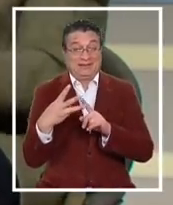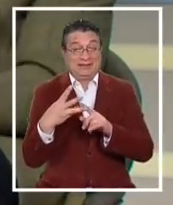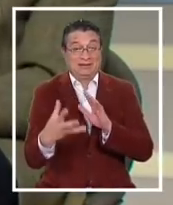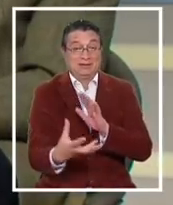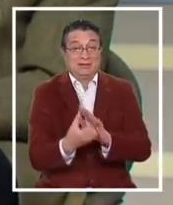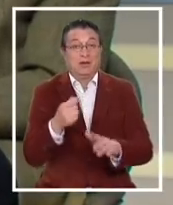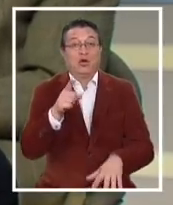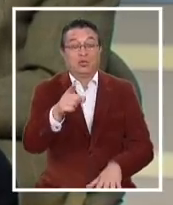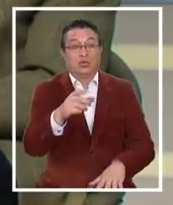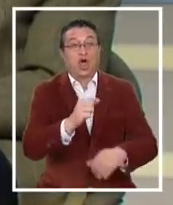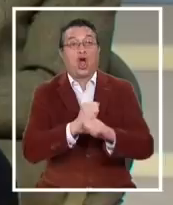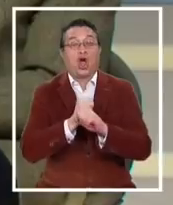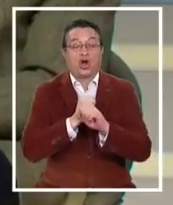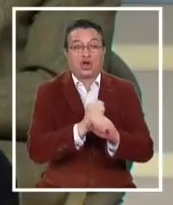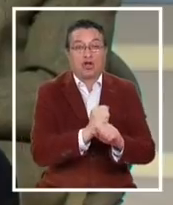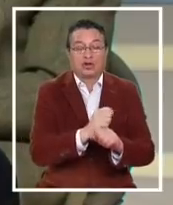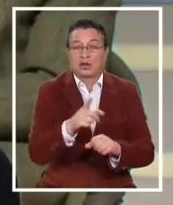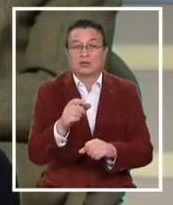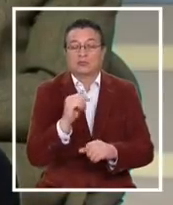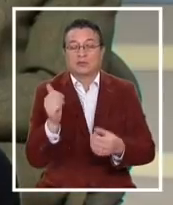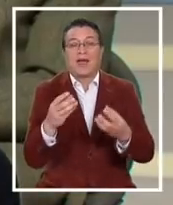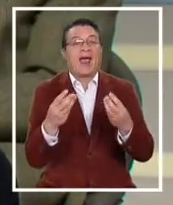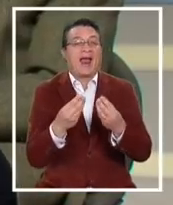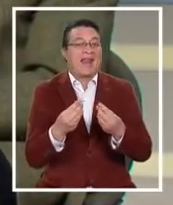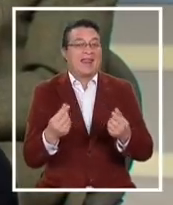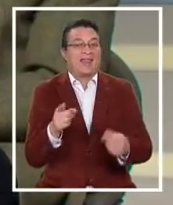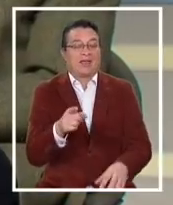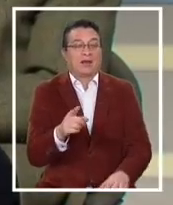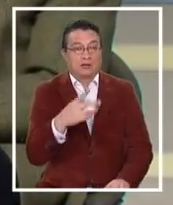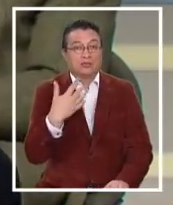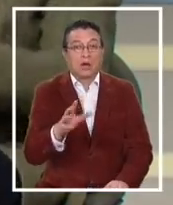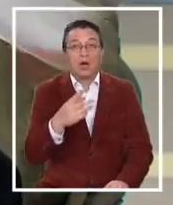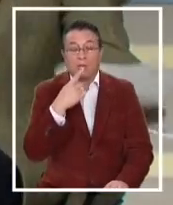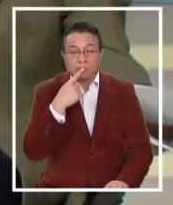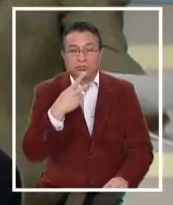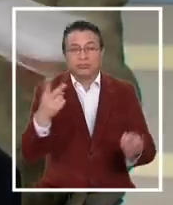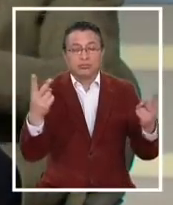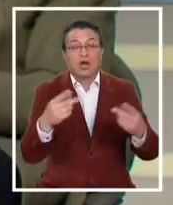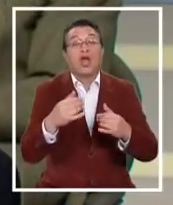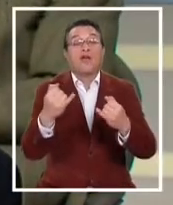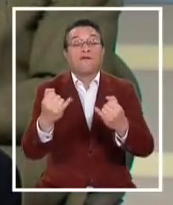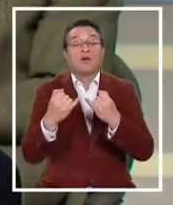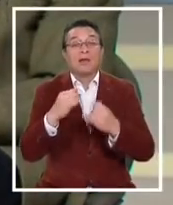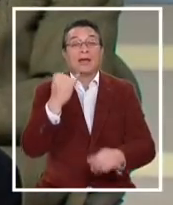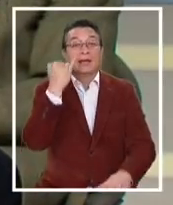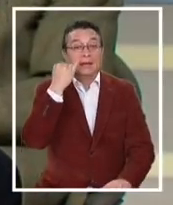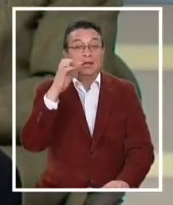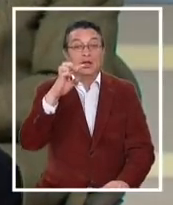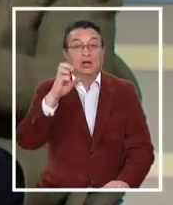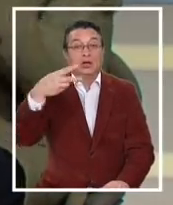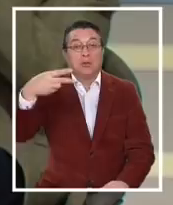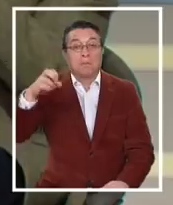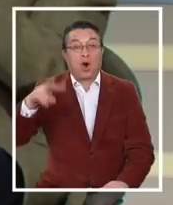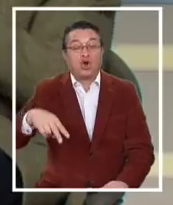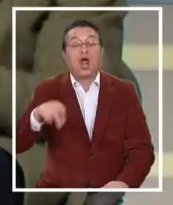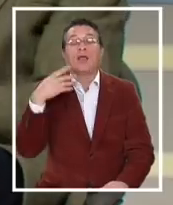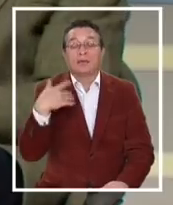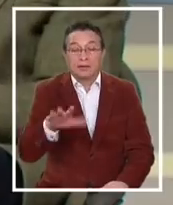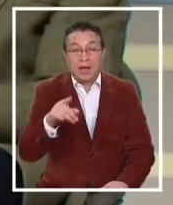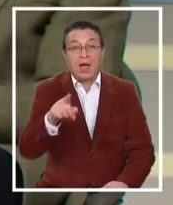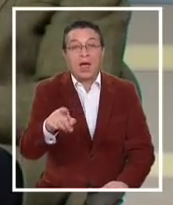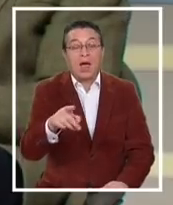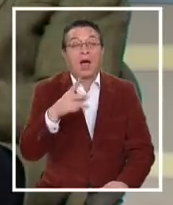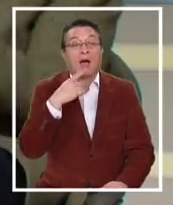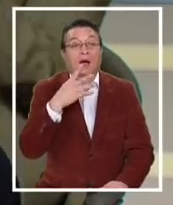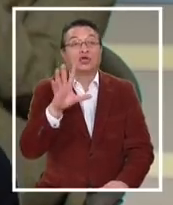usted mismo ha sido contrario a esa política en cuanto a la calidad. Y se demostró, según el último informe de política monetaria del Banco Central, es que el